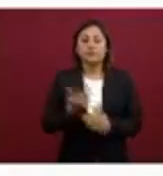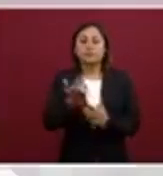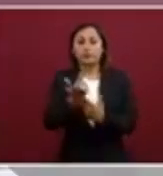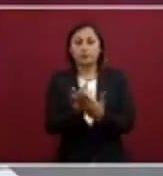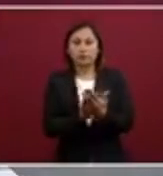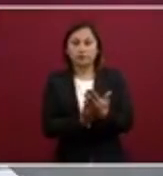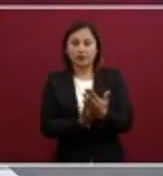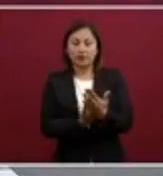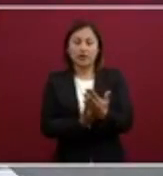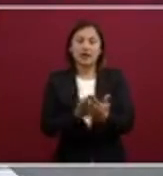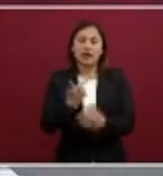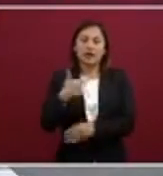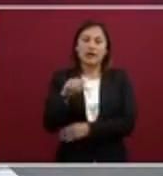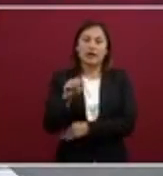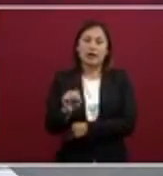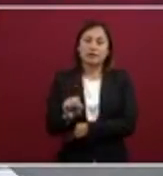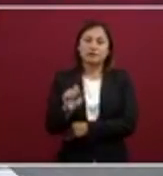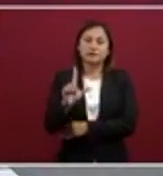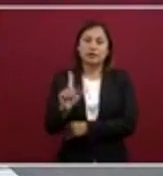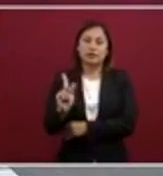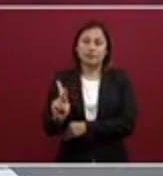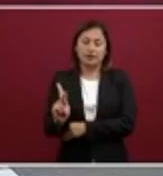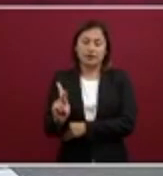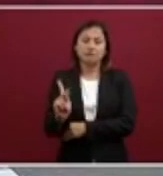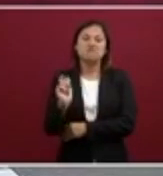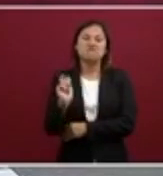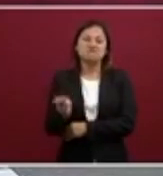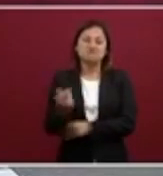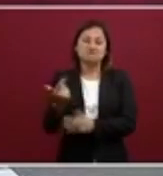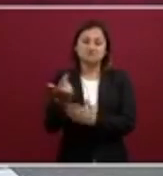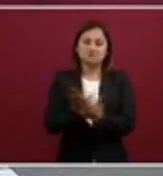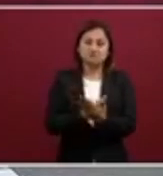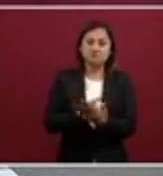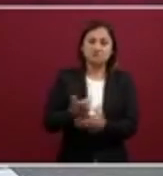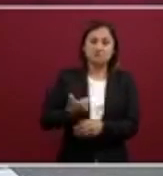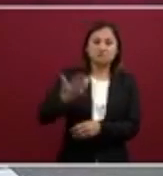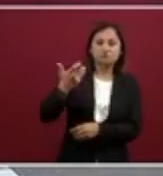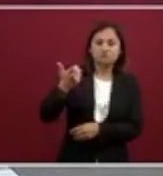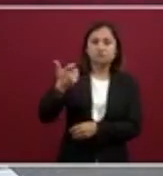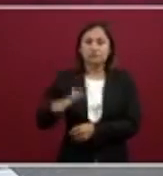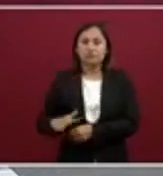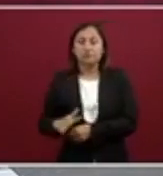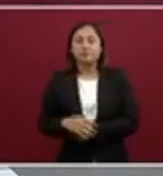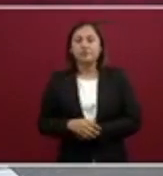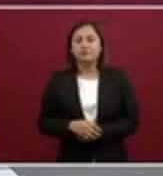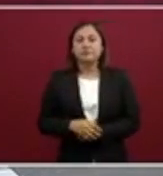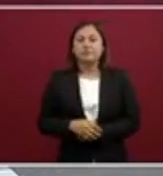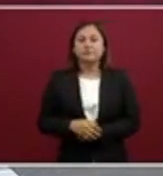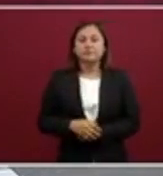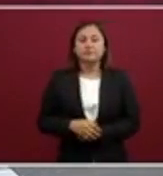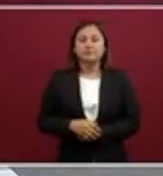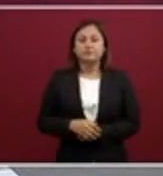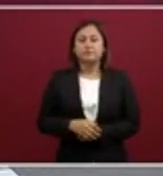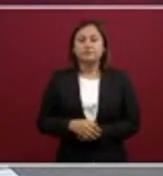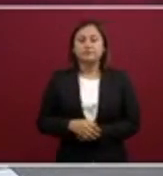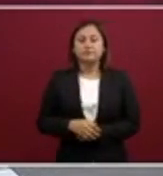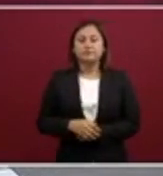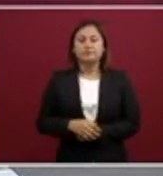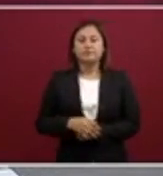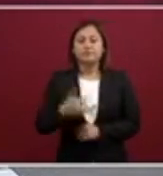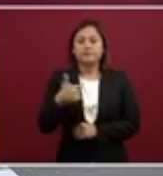LP, lo vemos primero en lo que es el gas